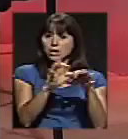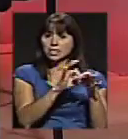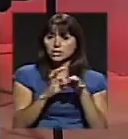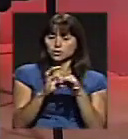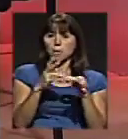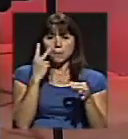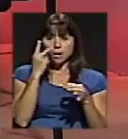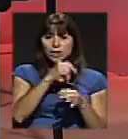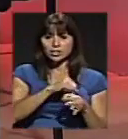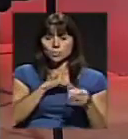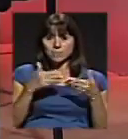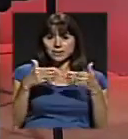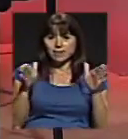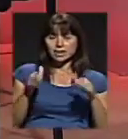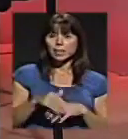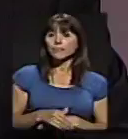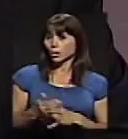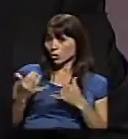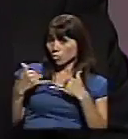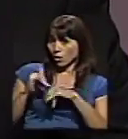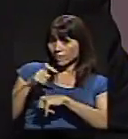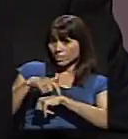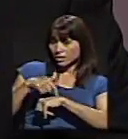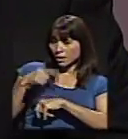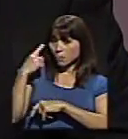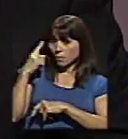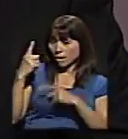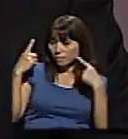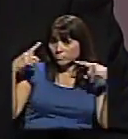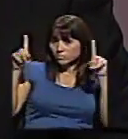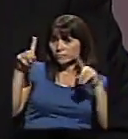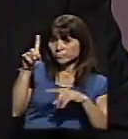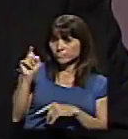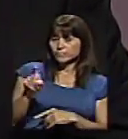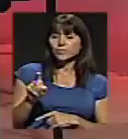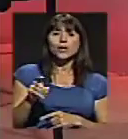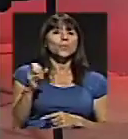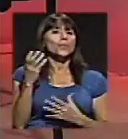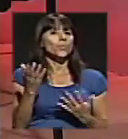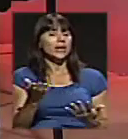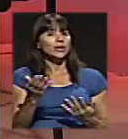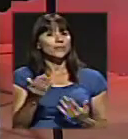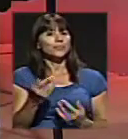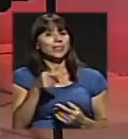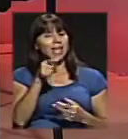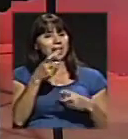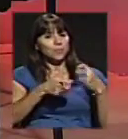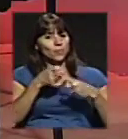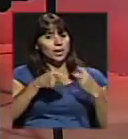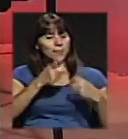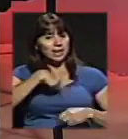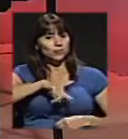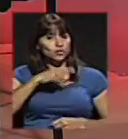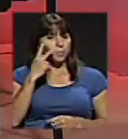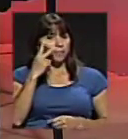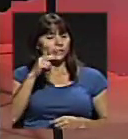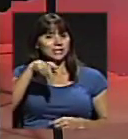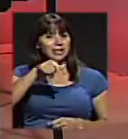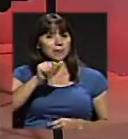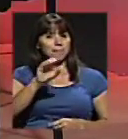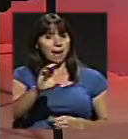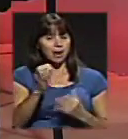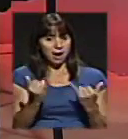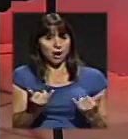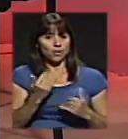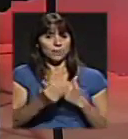lo práctico, ¿hay tiempo todavía para poder llegar hasta ahí? Bueno, a eso voy. Es que el problema que vemos es que el PAC está en un